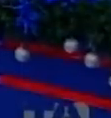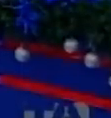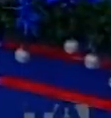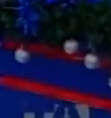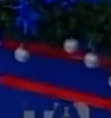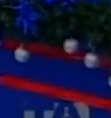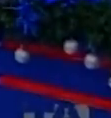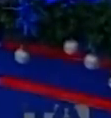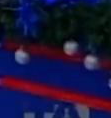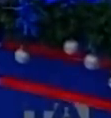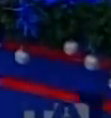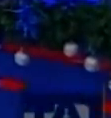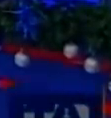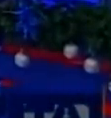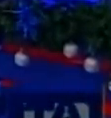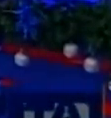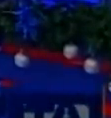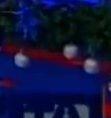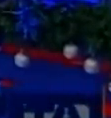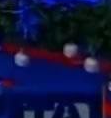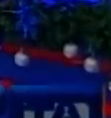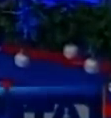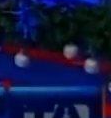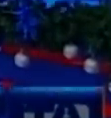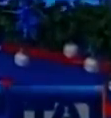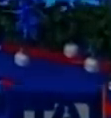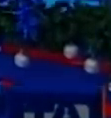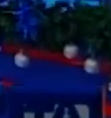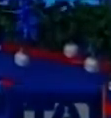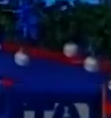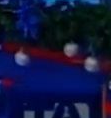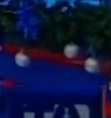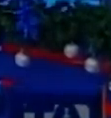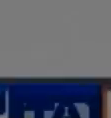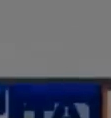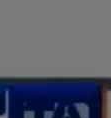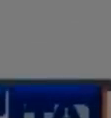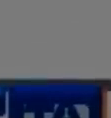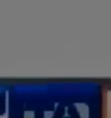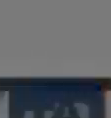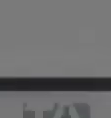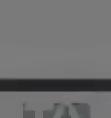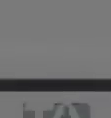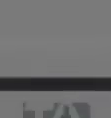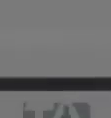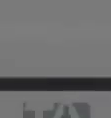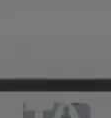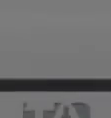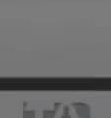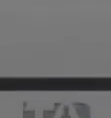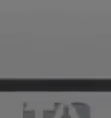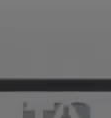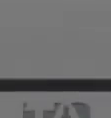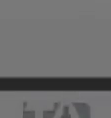Y con respecto a nuestro tema del día y estos lamentables y vergonzosos ataques con ácido, vamos a revisar lo que ustedes nos han escrito a través